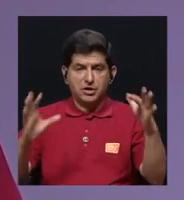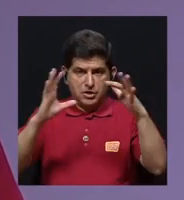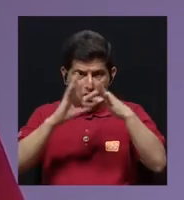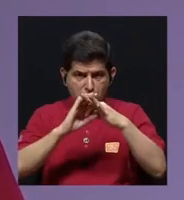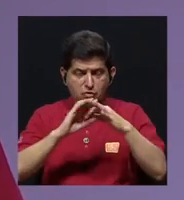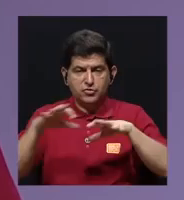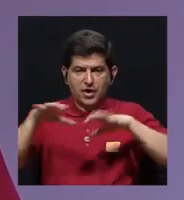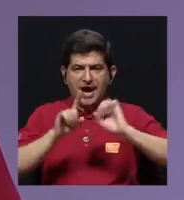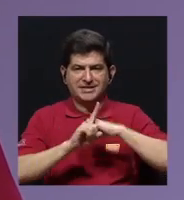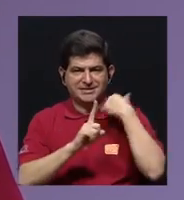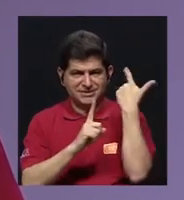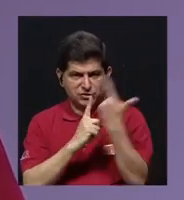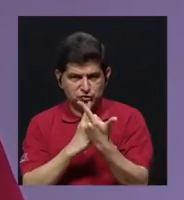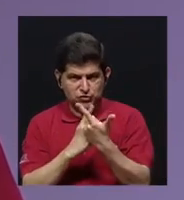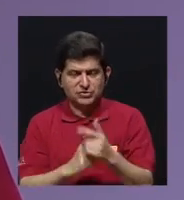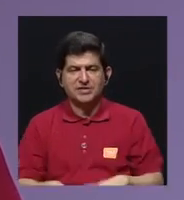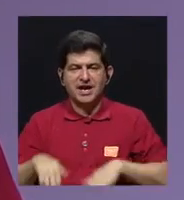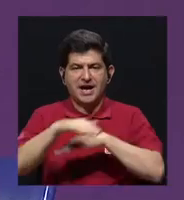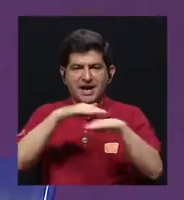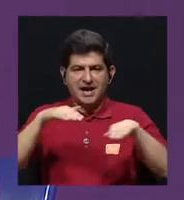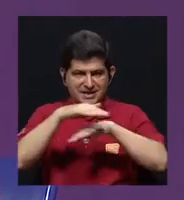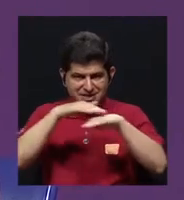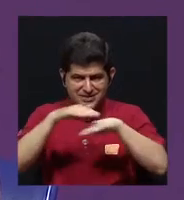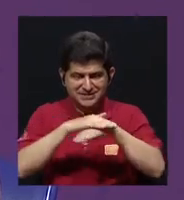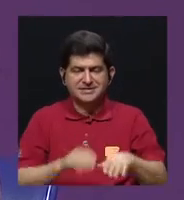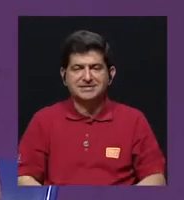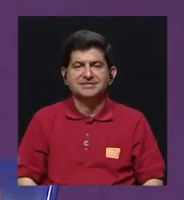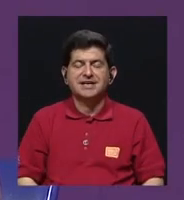acción social de la sede del Atlántico